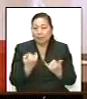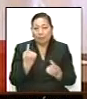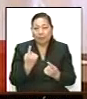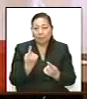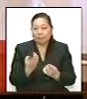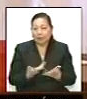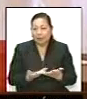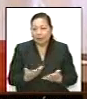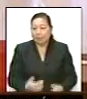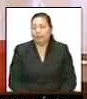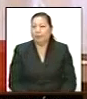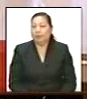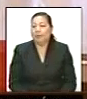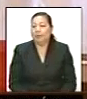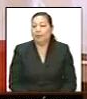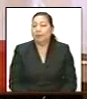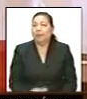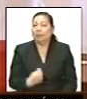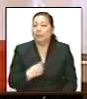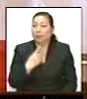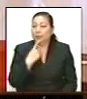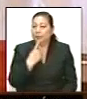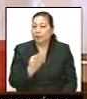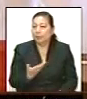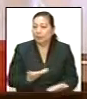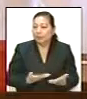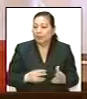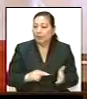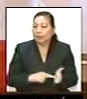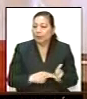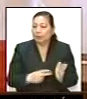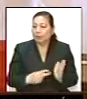objetivo, lo que nos está significando